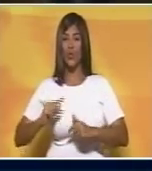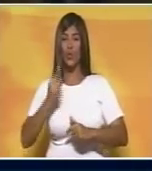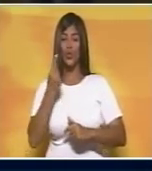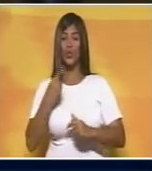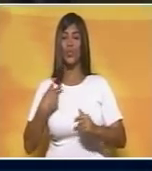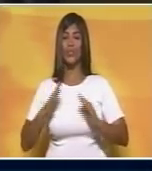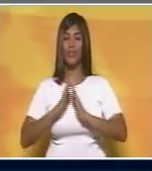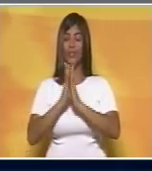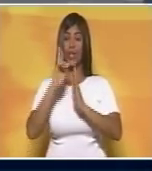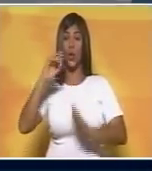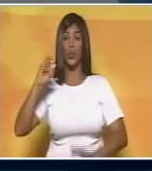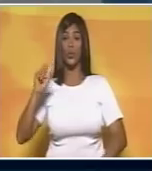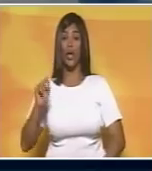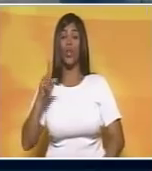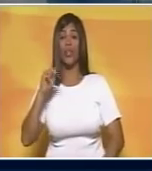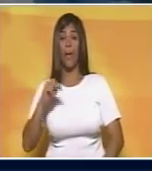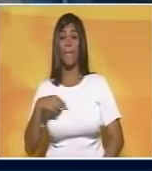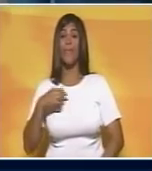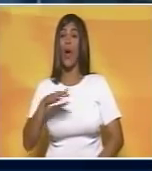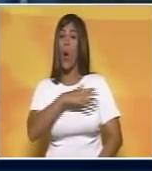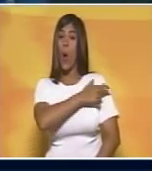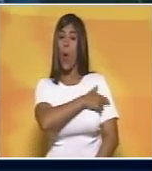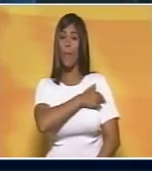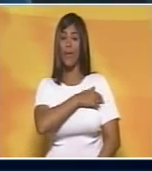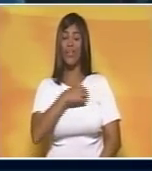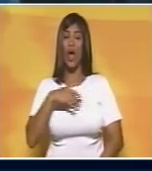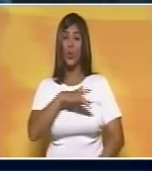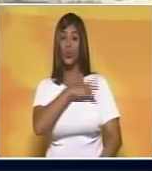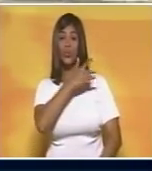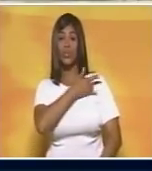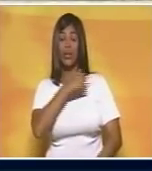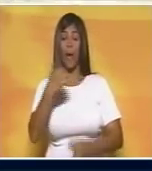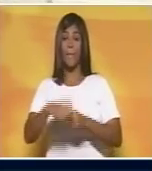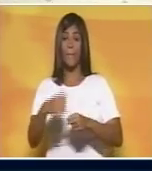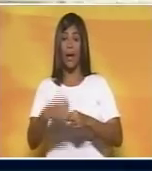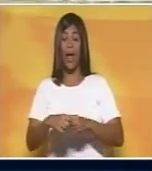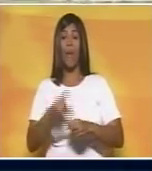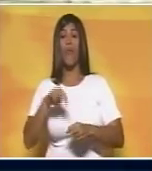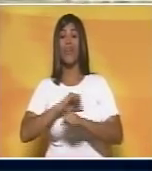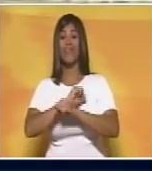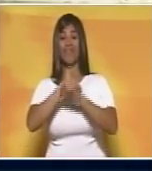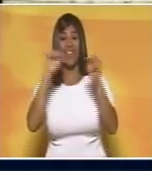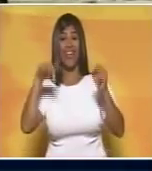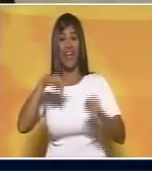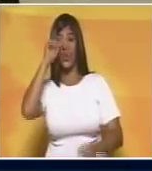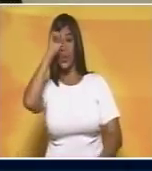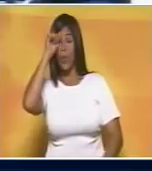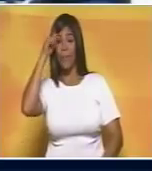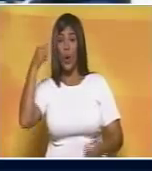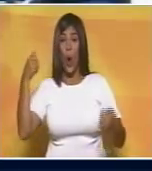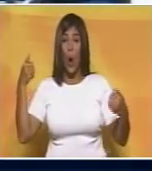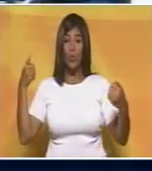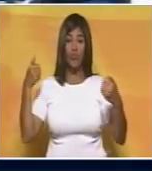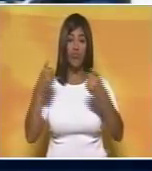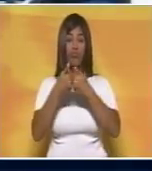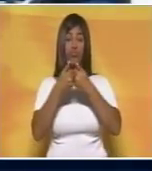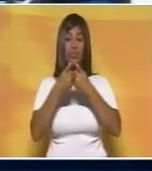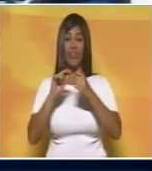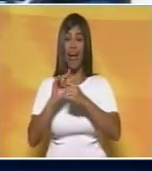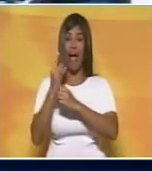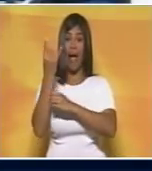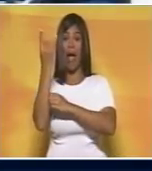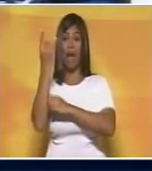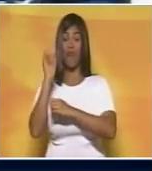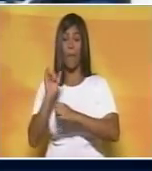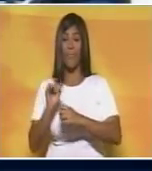Rosario, también en el Hospital Universitario de Maracaibo y el General del Sur, luego que en horas de la mañana de este domingo se estrellara contra un árbol el